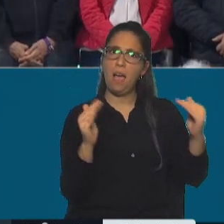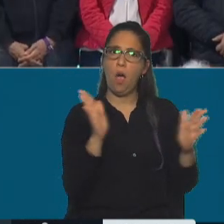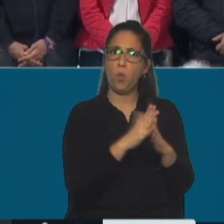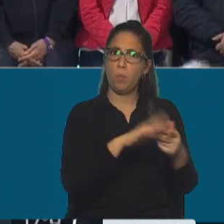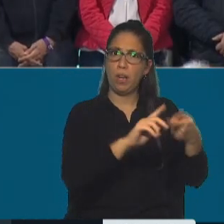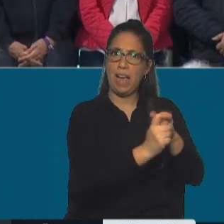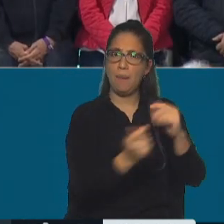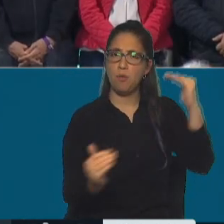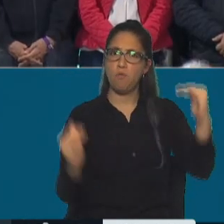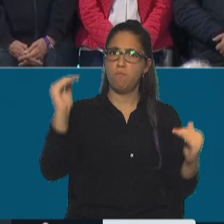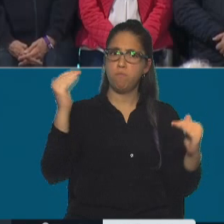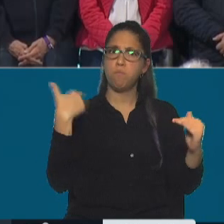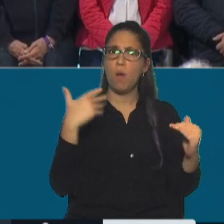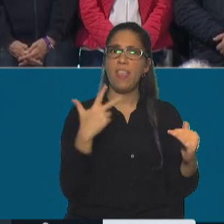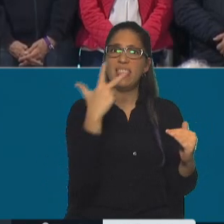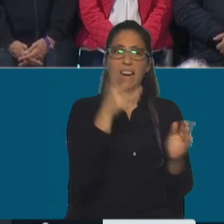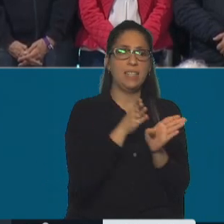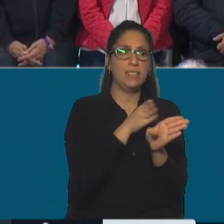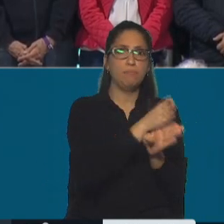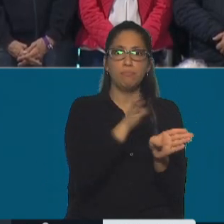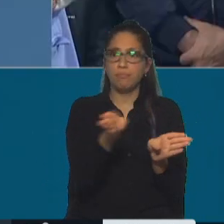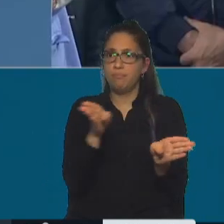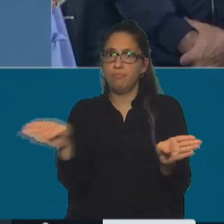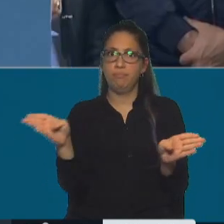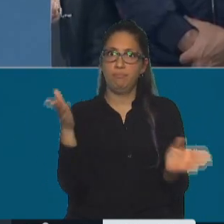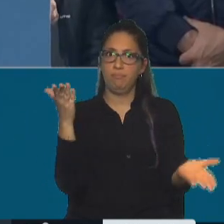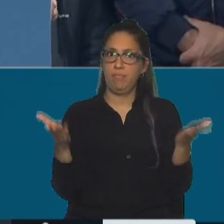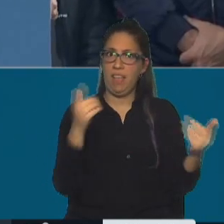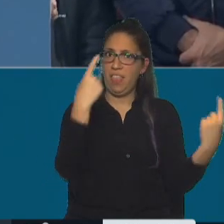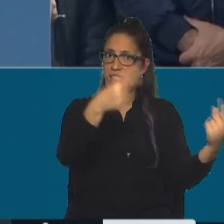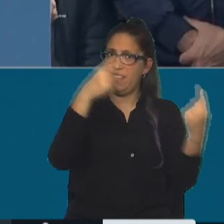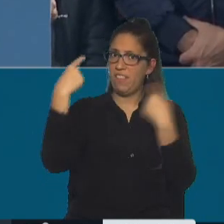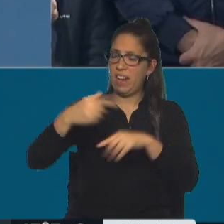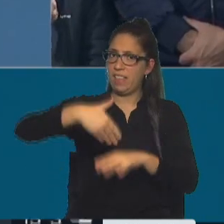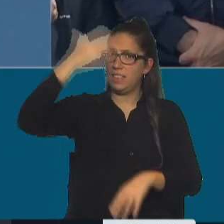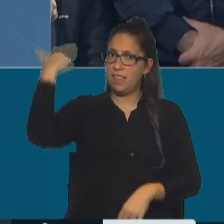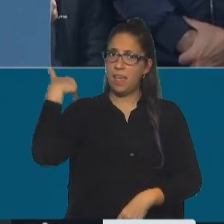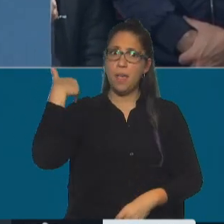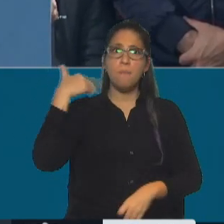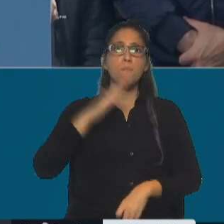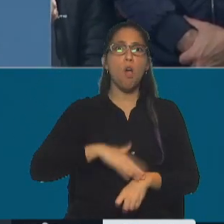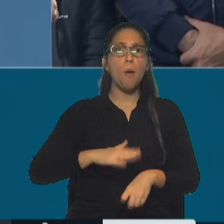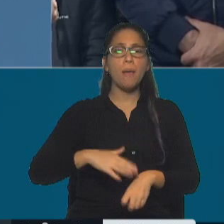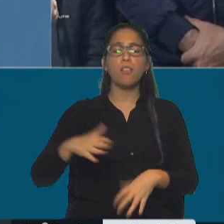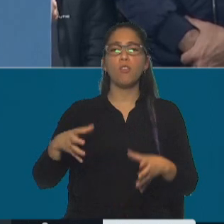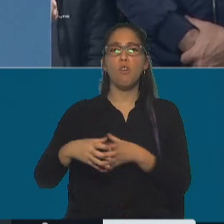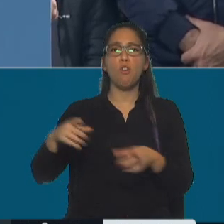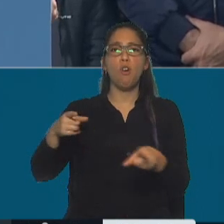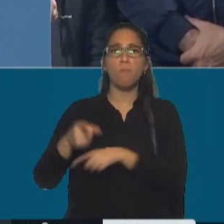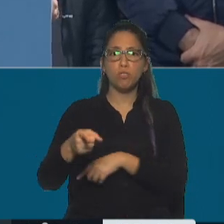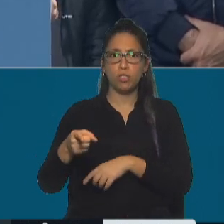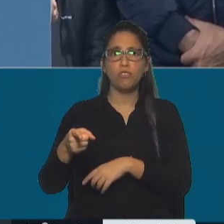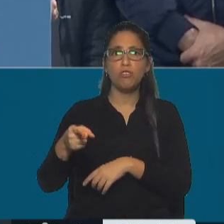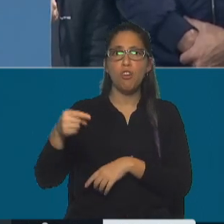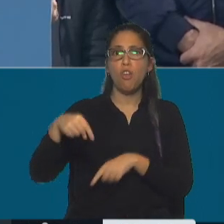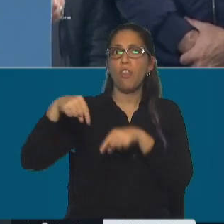Cambio, se puede consolidar como una tercera fuerza. Digo, una gran diferencia entre lo que fue aquel momento, la oposición de ese momento y la oposición que